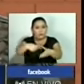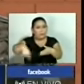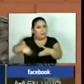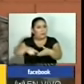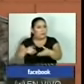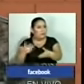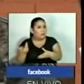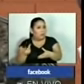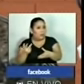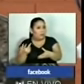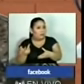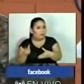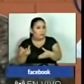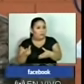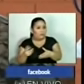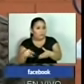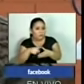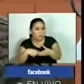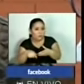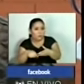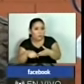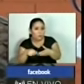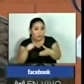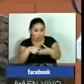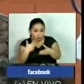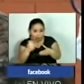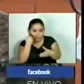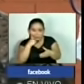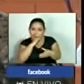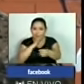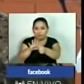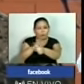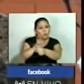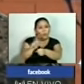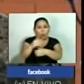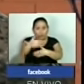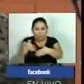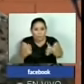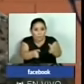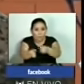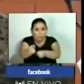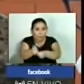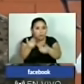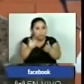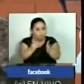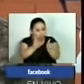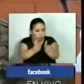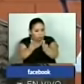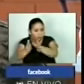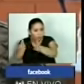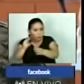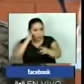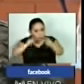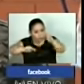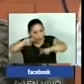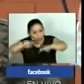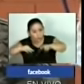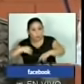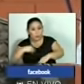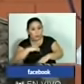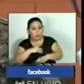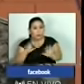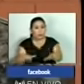es porque estén positivos, sino por cumplir siempre, como les repito, con el